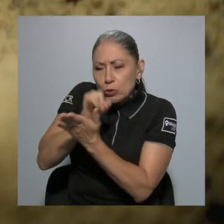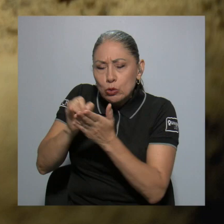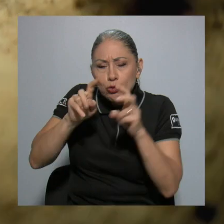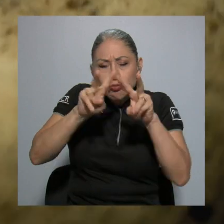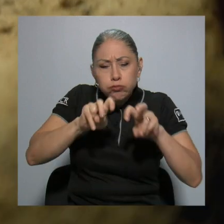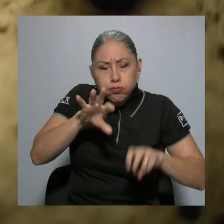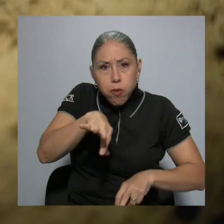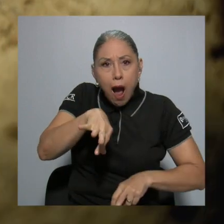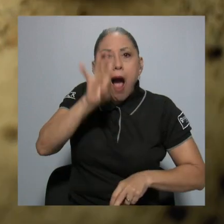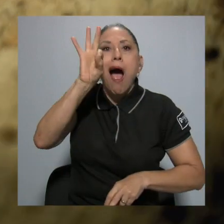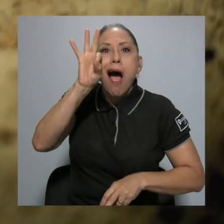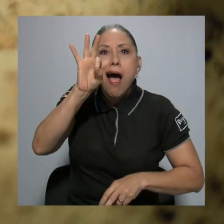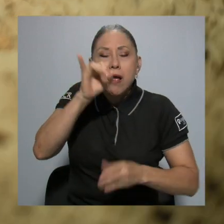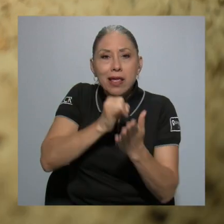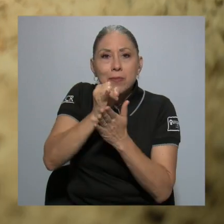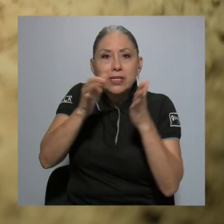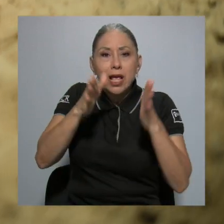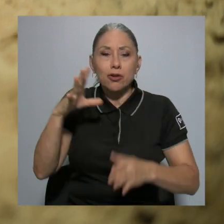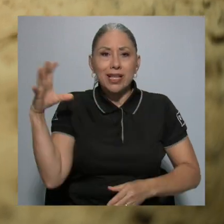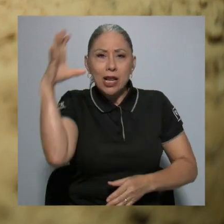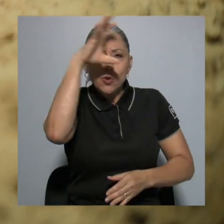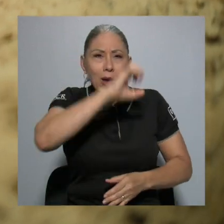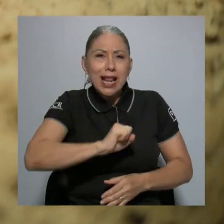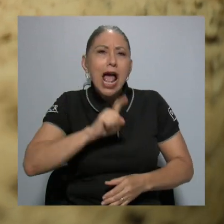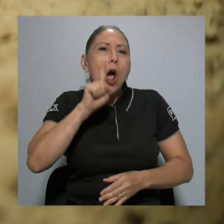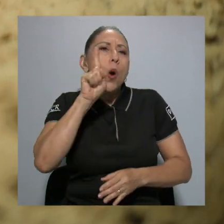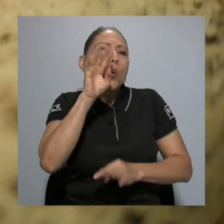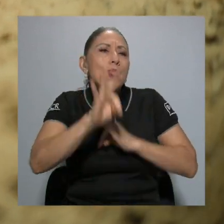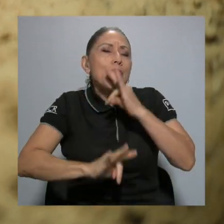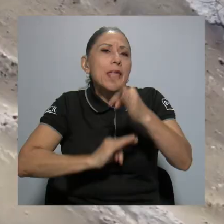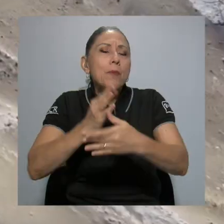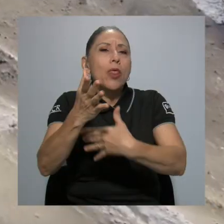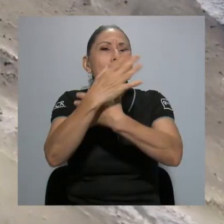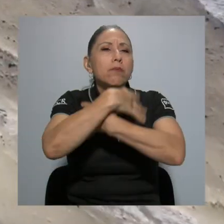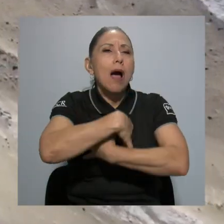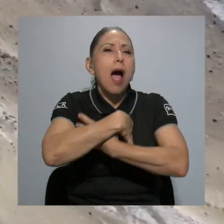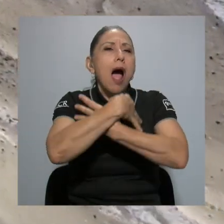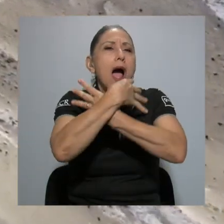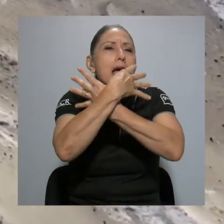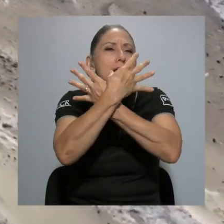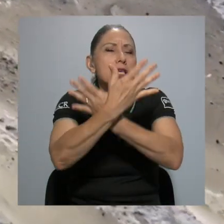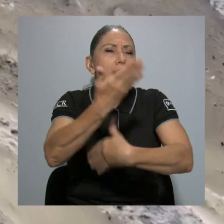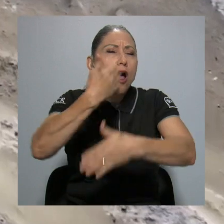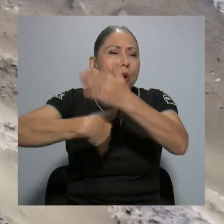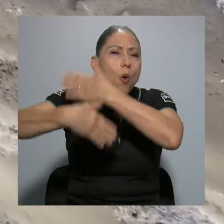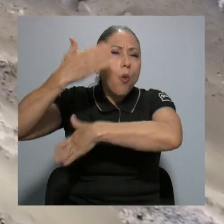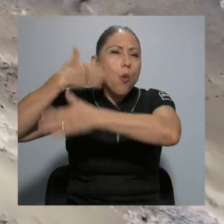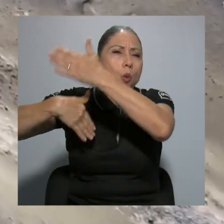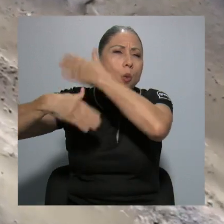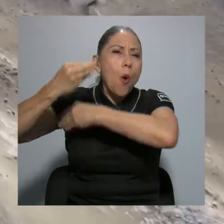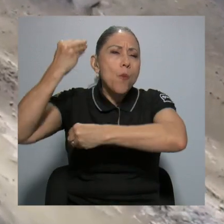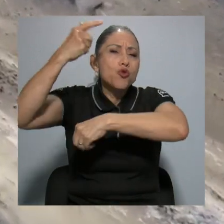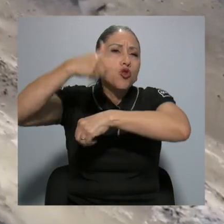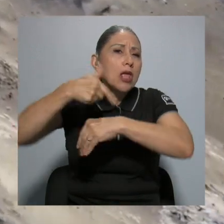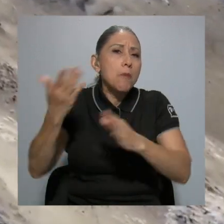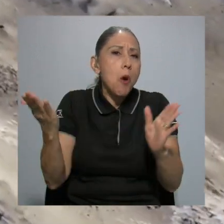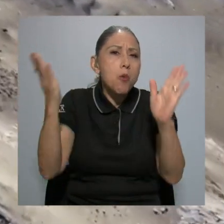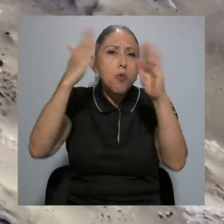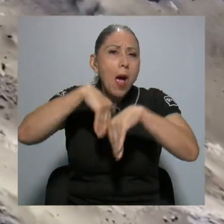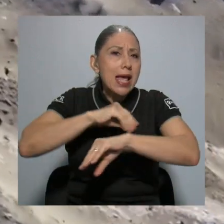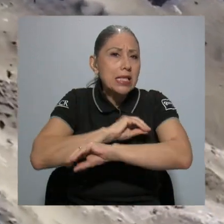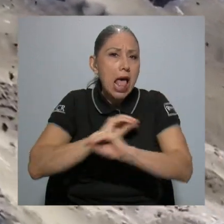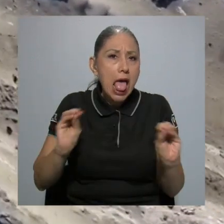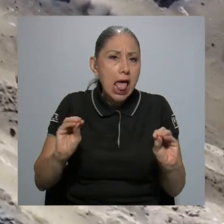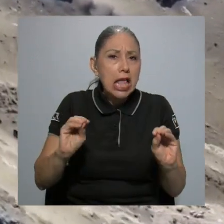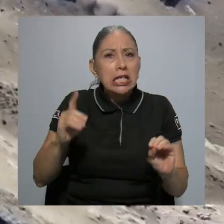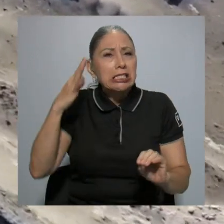investigadores concluyeron que se trata de una antigua especie de ballena extinta hace muchísimo tiempo y que se estima